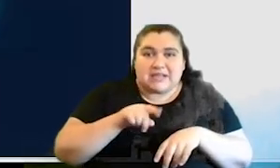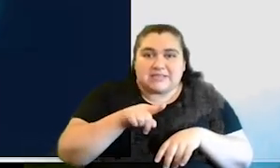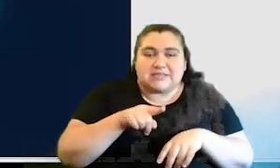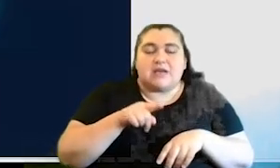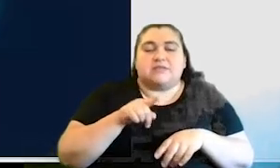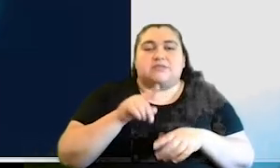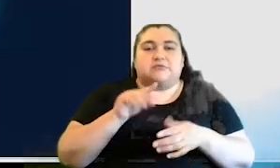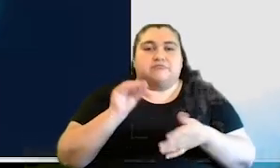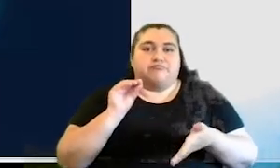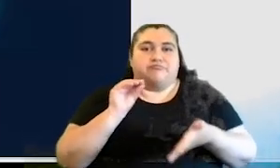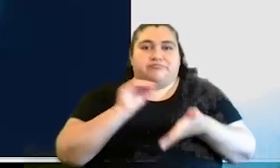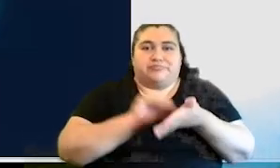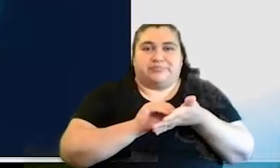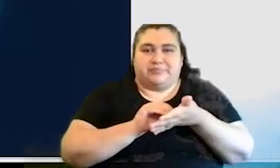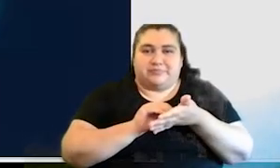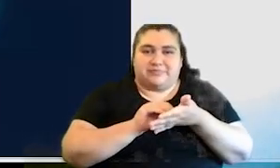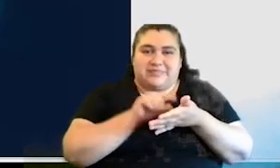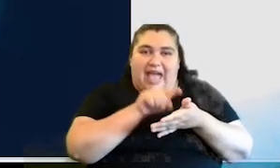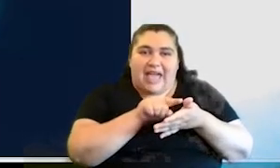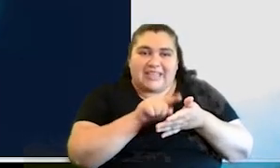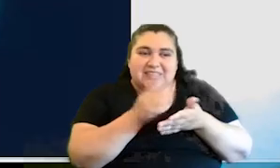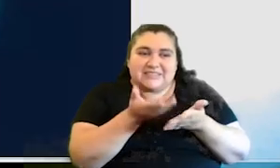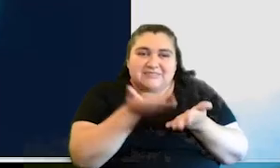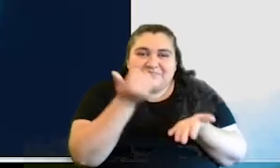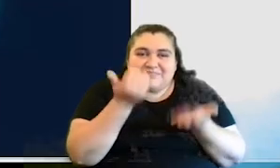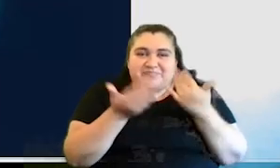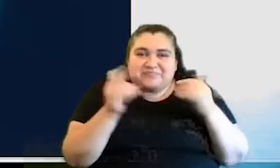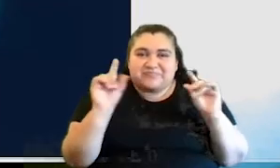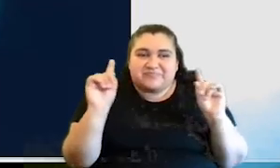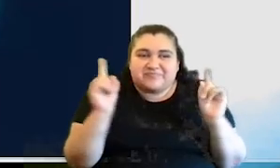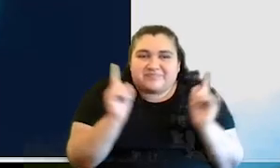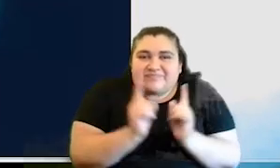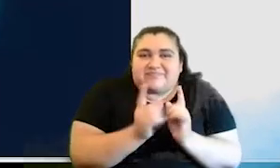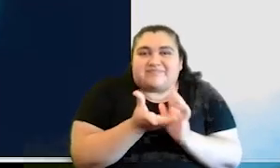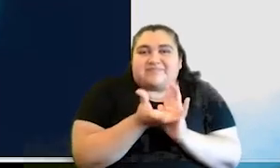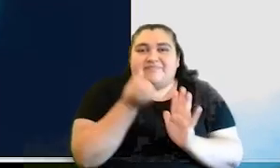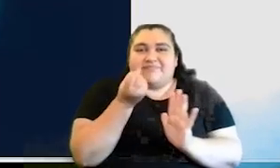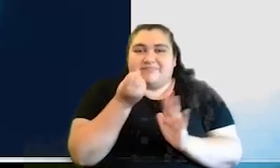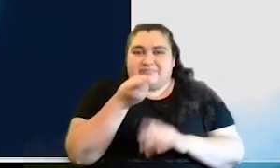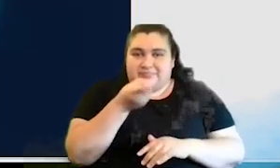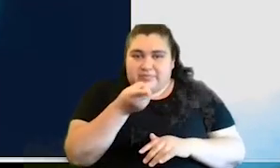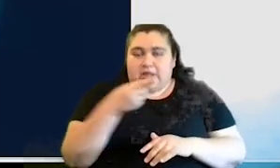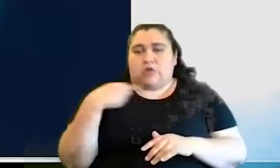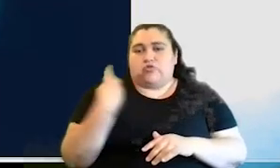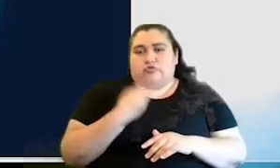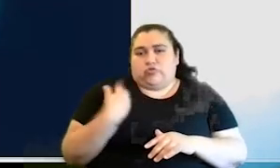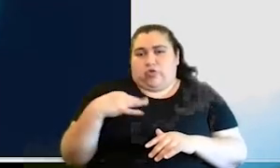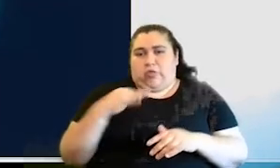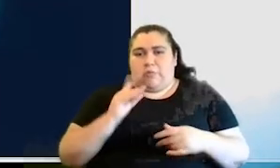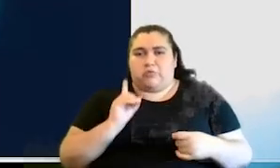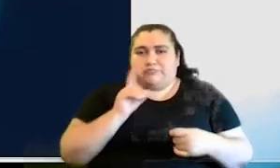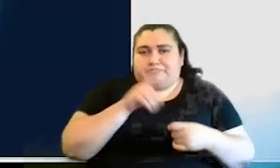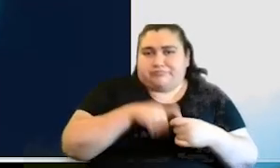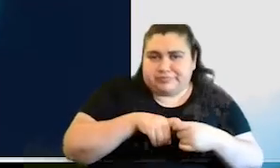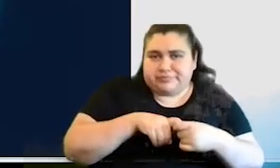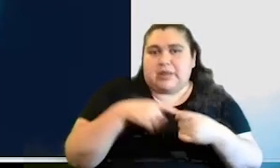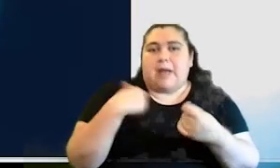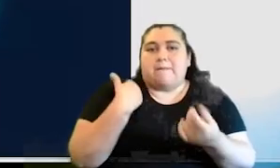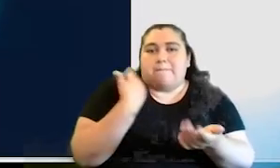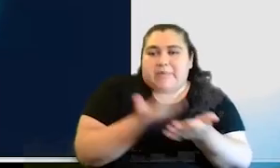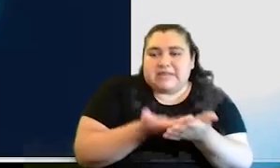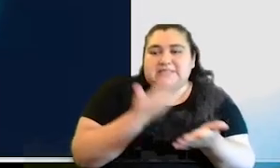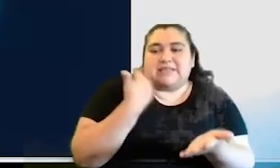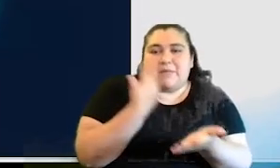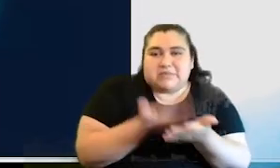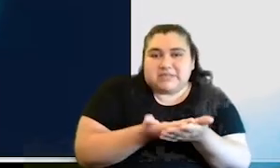va simplificando tanto para un contribuyente como nosotros, que no estamos obligados a inscribirnos, pero sí a presentar estas deducciones a